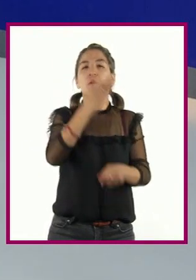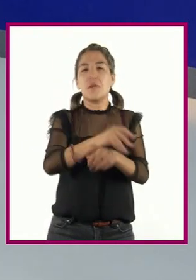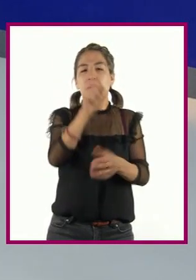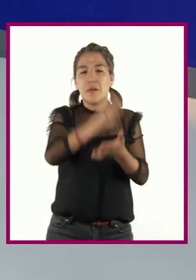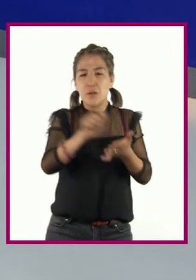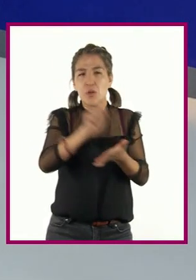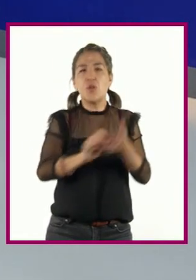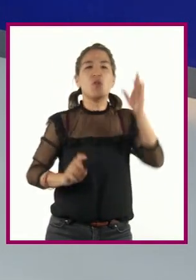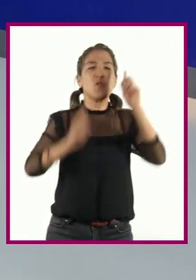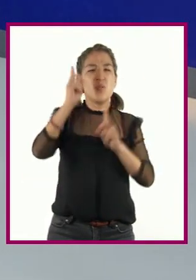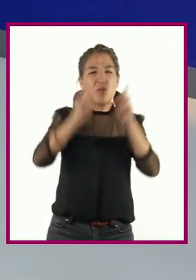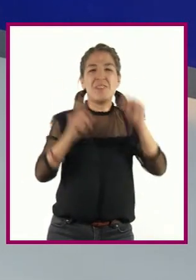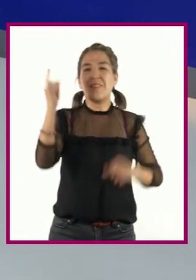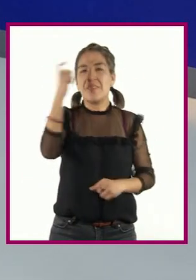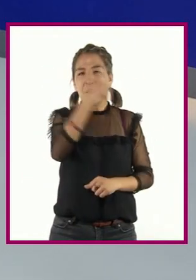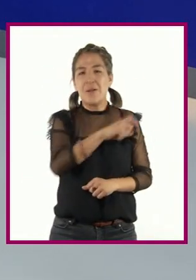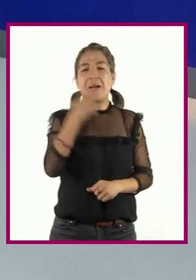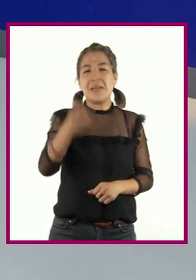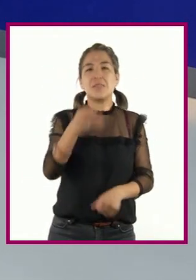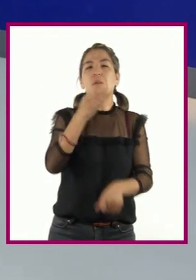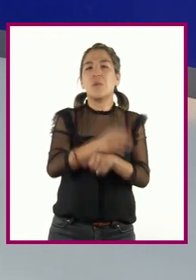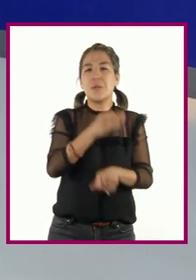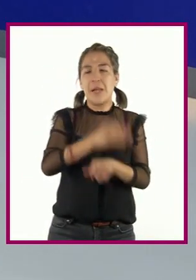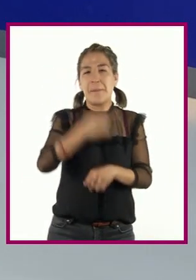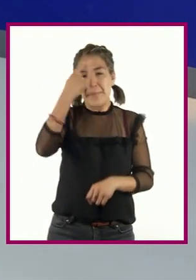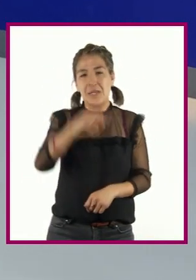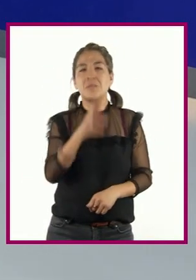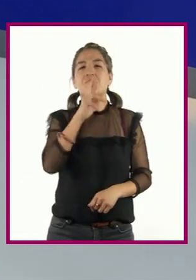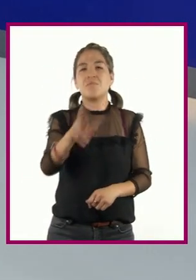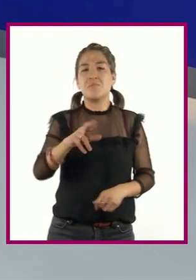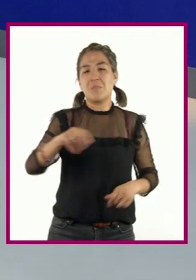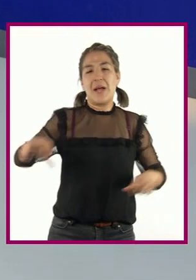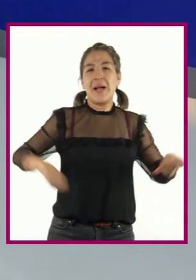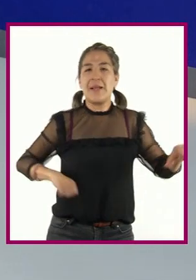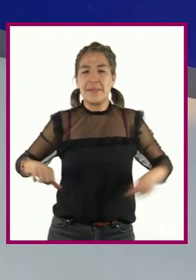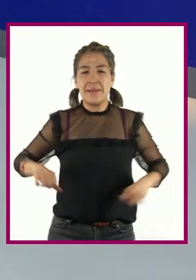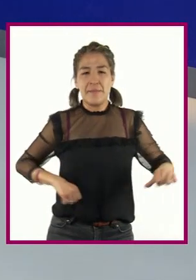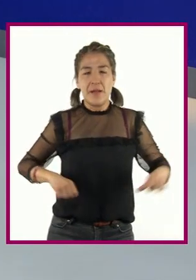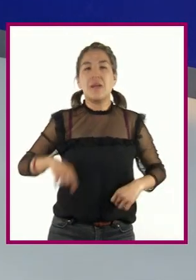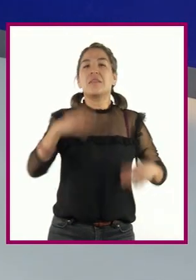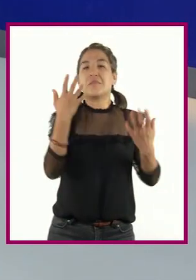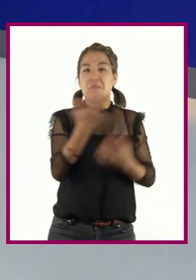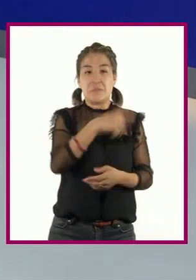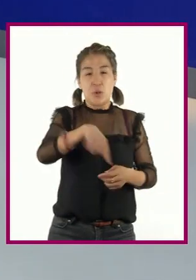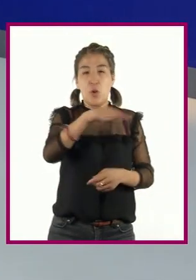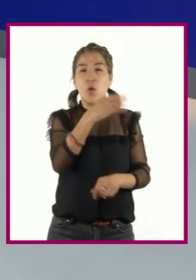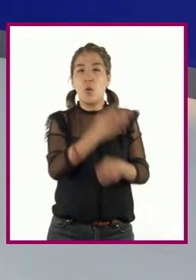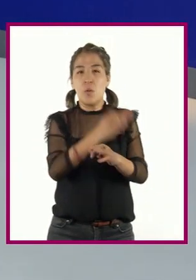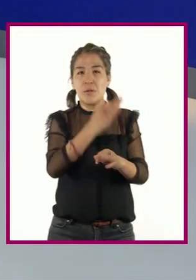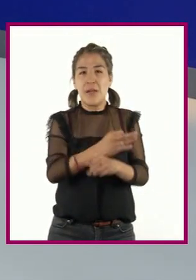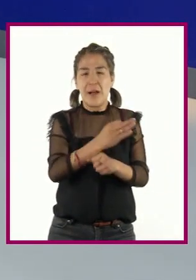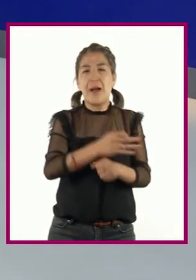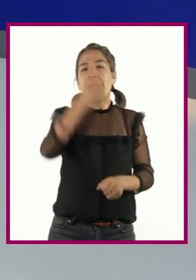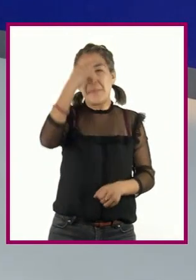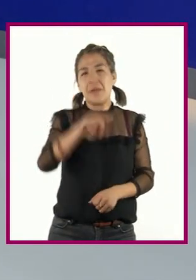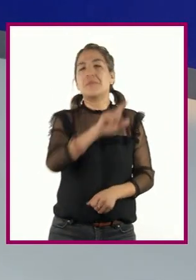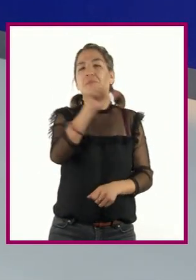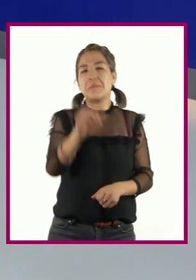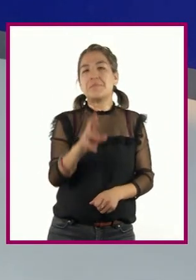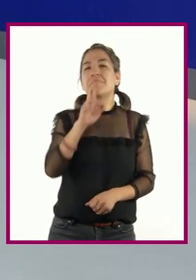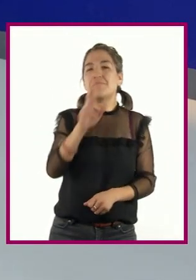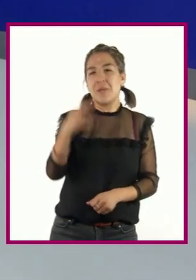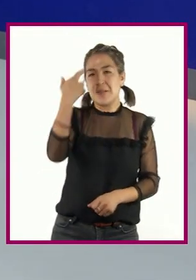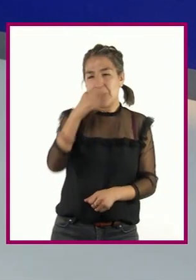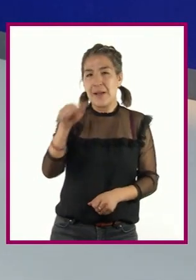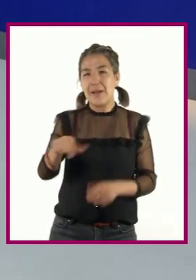las dudas, inquietudes o dificultades que surjan al resolver los planteamientos, pues muchas de estas las podrán resolver al